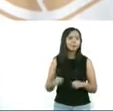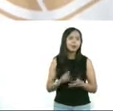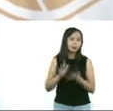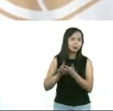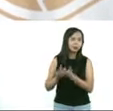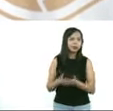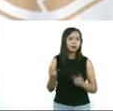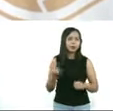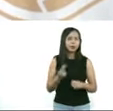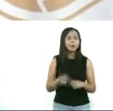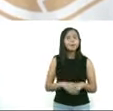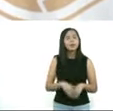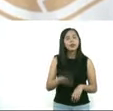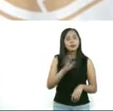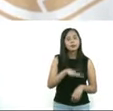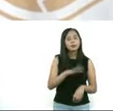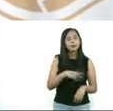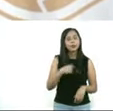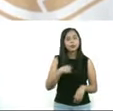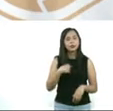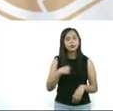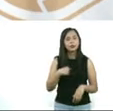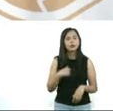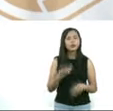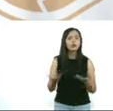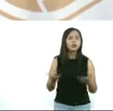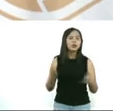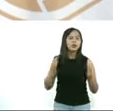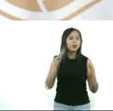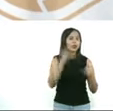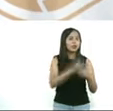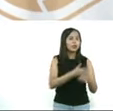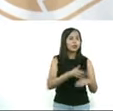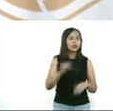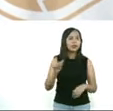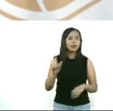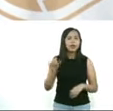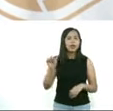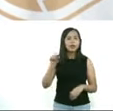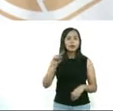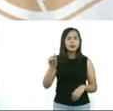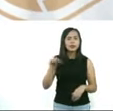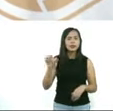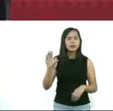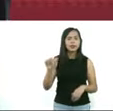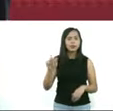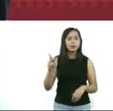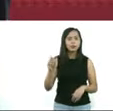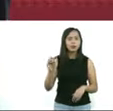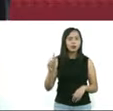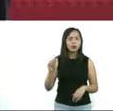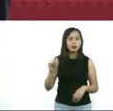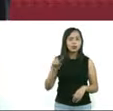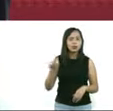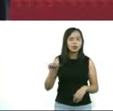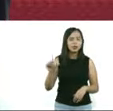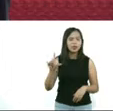Doctora, vivo en Azcapotzalco y quería saber dónde hay un Pilares en el que pueda tomar clases de código. Ahí también nos ponemos